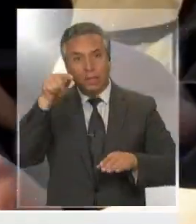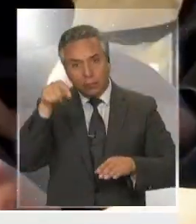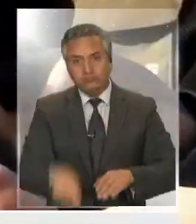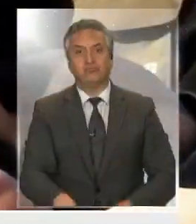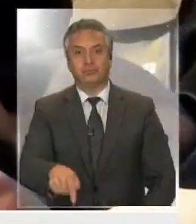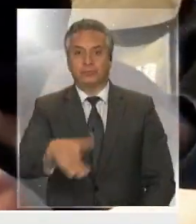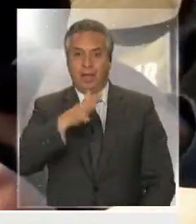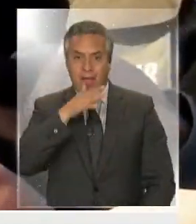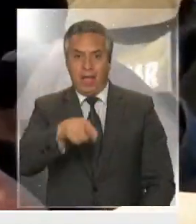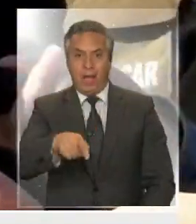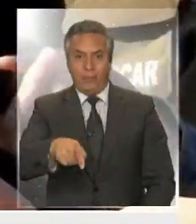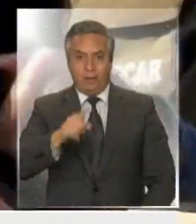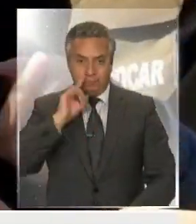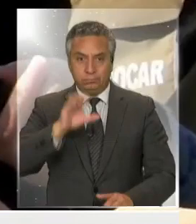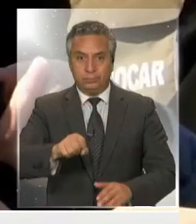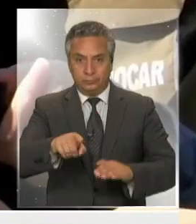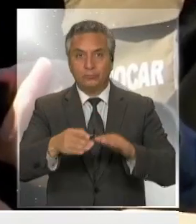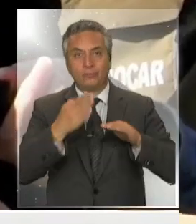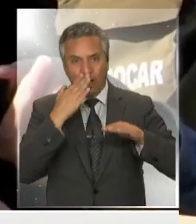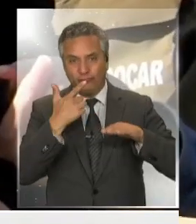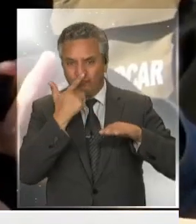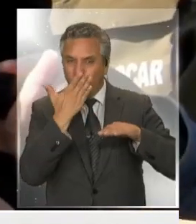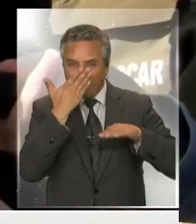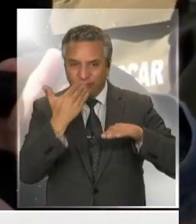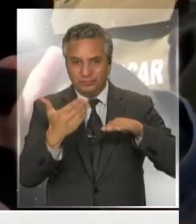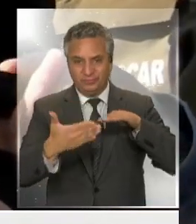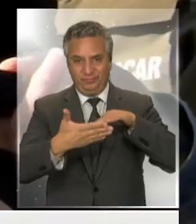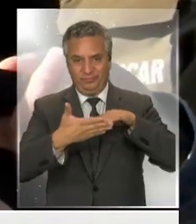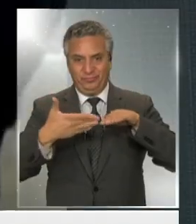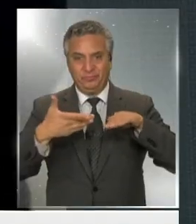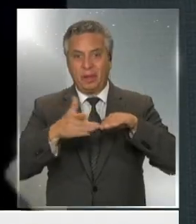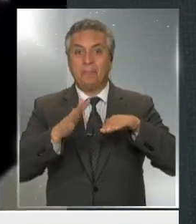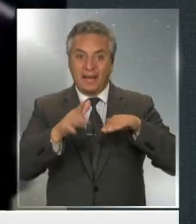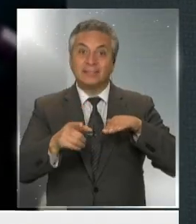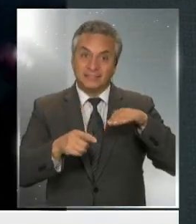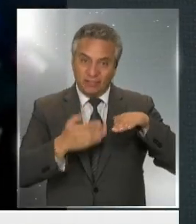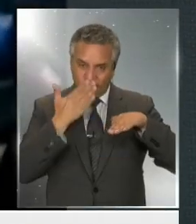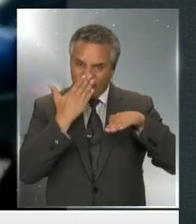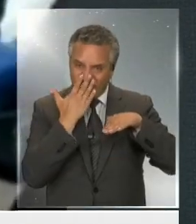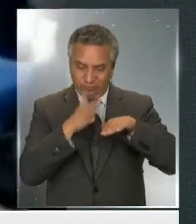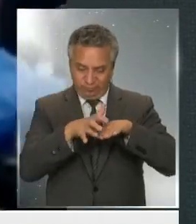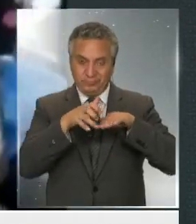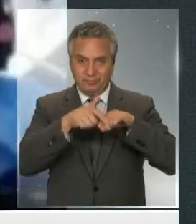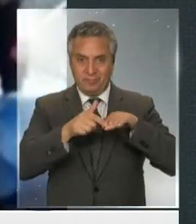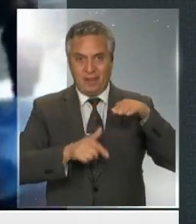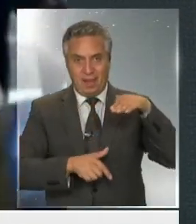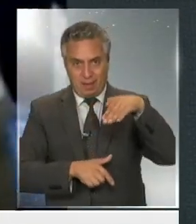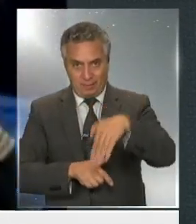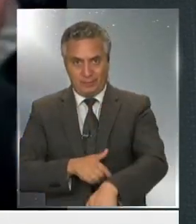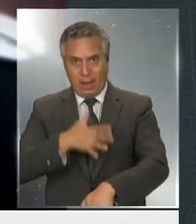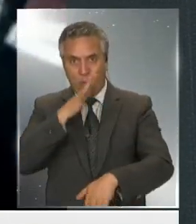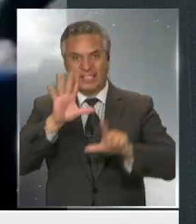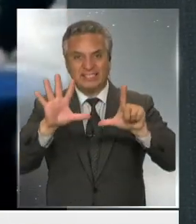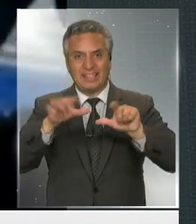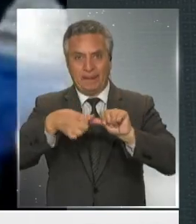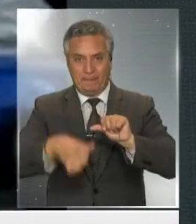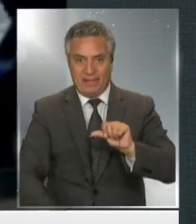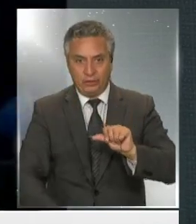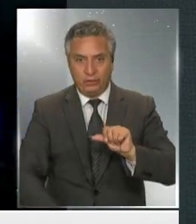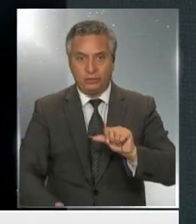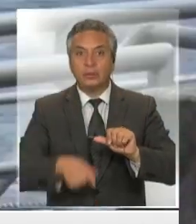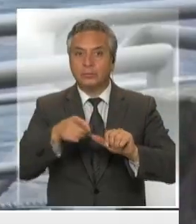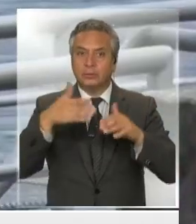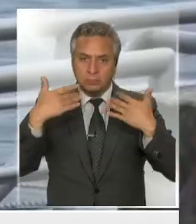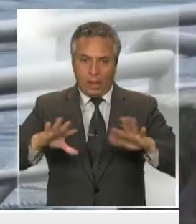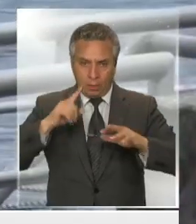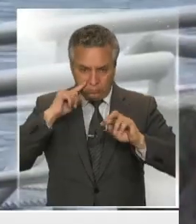Está abollado en la parte delantera. Como que cayó de punta. Al parecer. Confirmada su identidad, de inmediato se encargaron las primeras diligencias